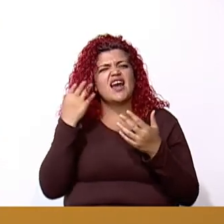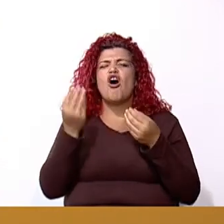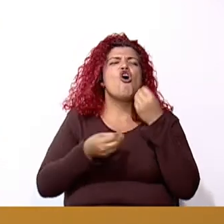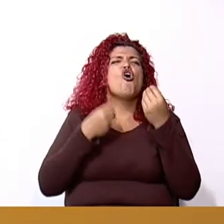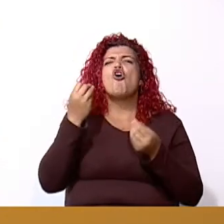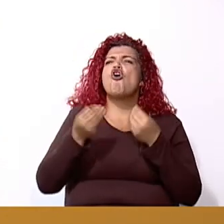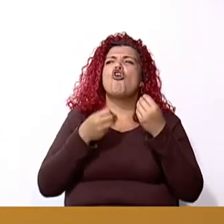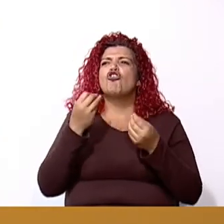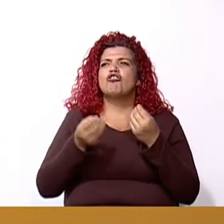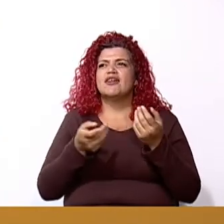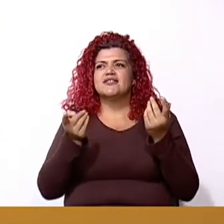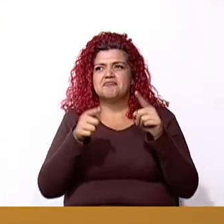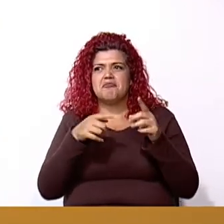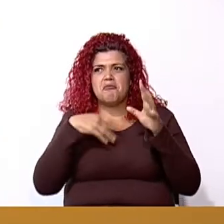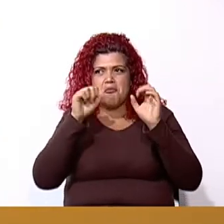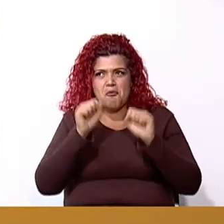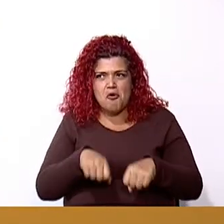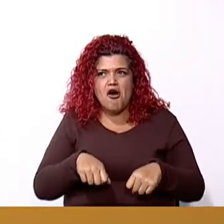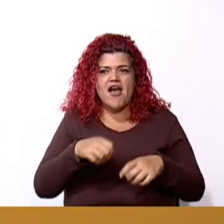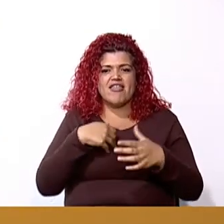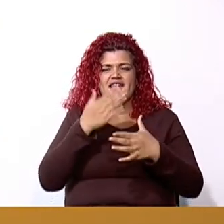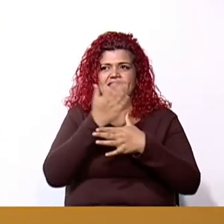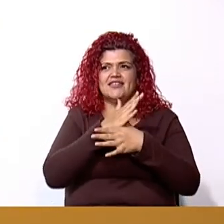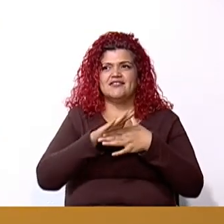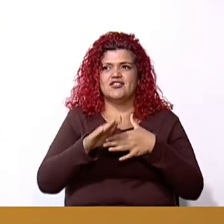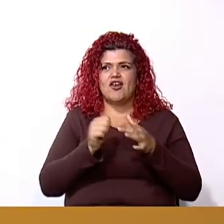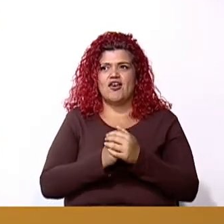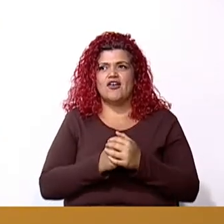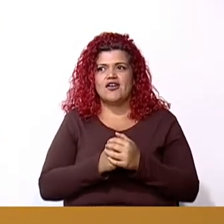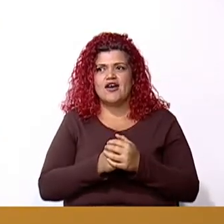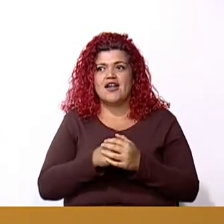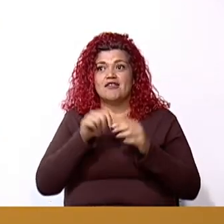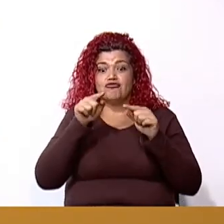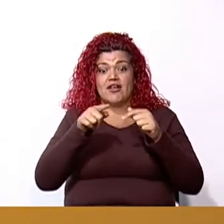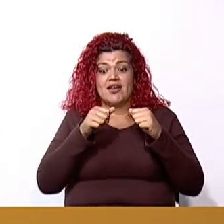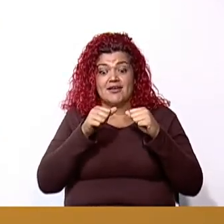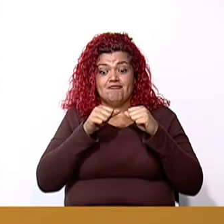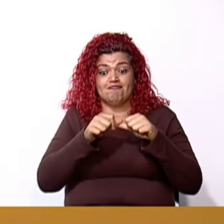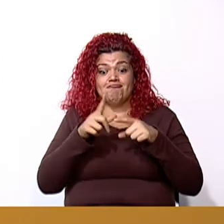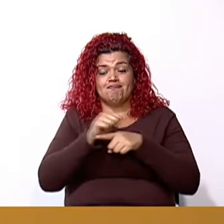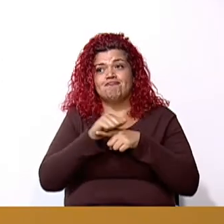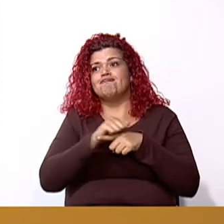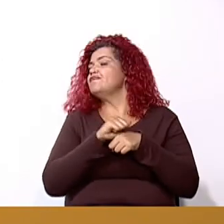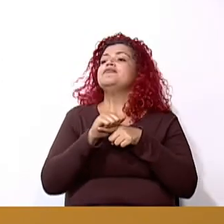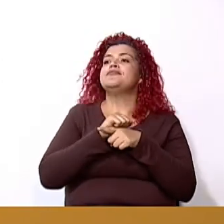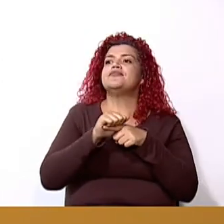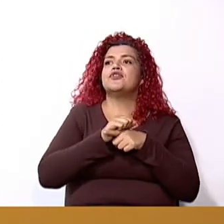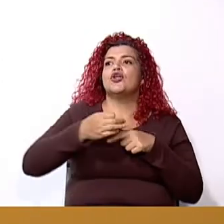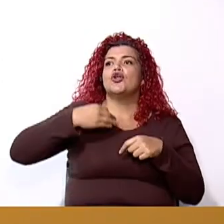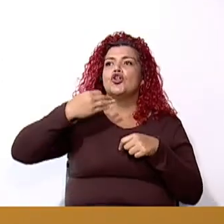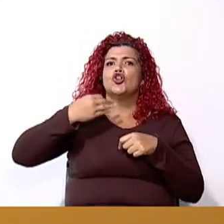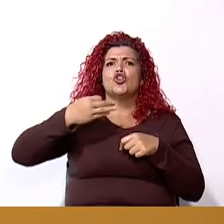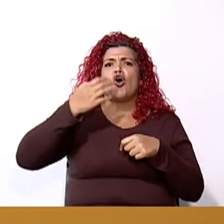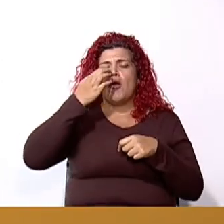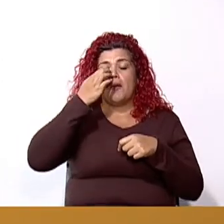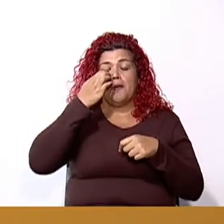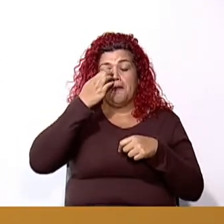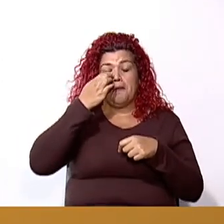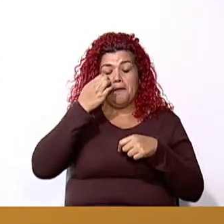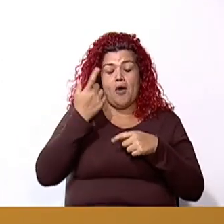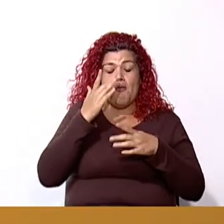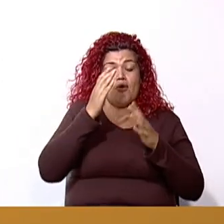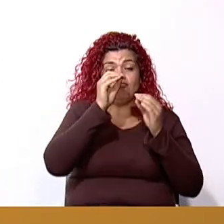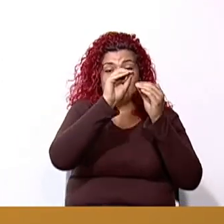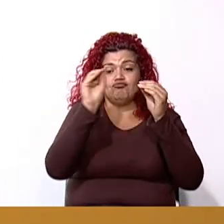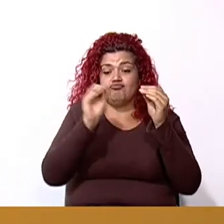otras situaciones pueden emplear la división y que empiecen a practicar todos los pasos que aprendimos hoy